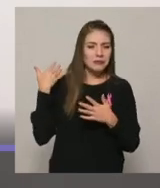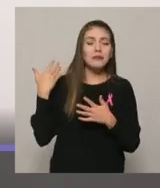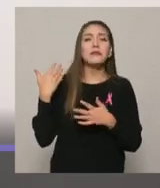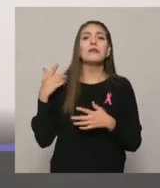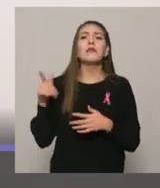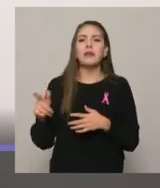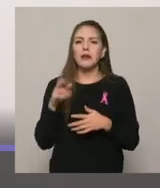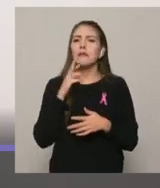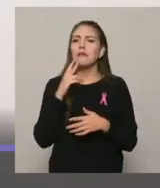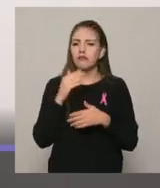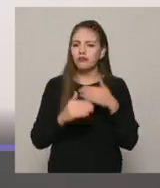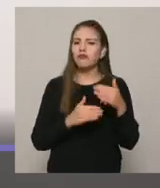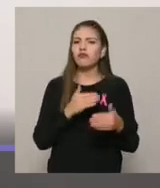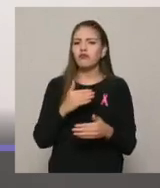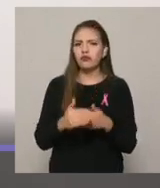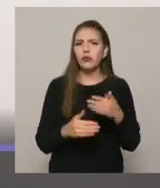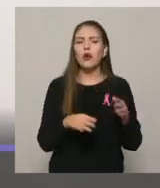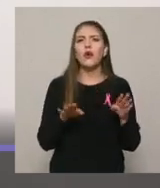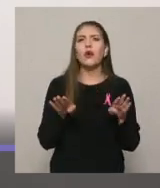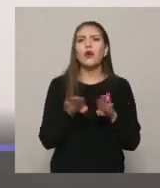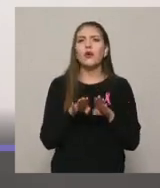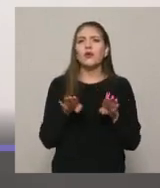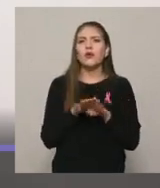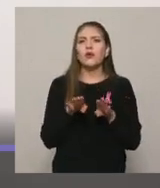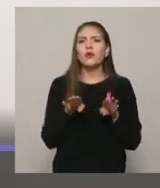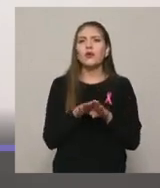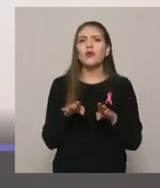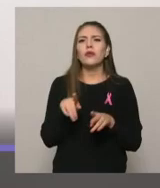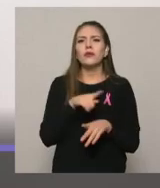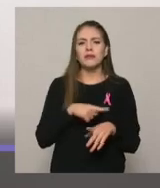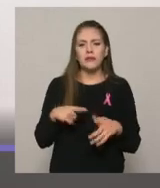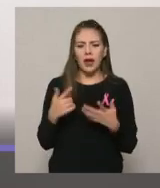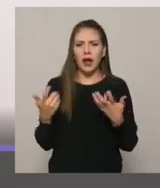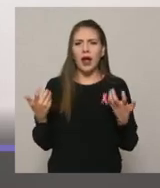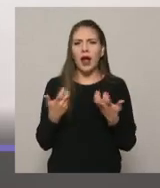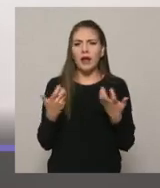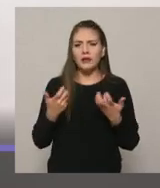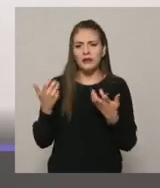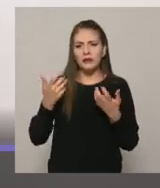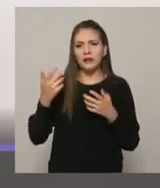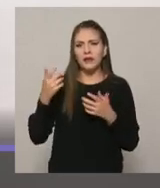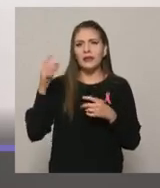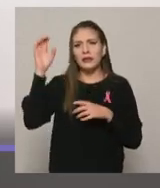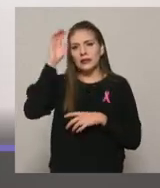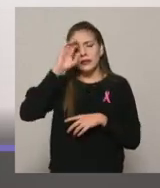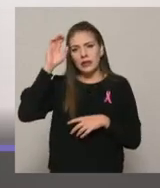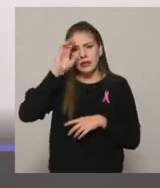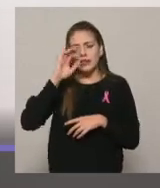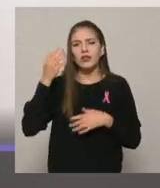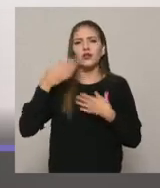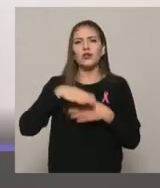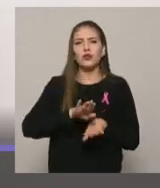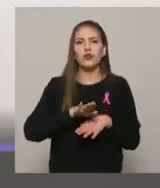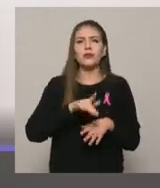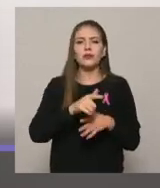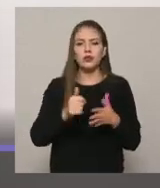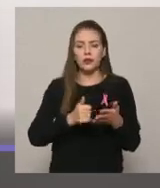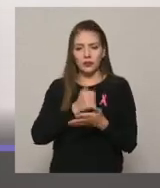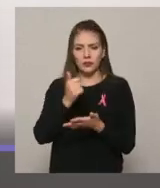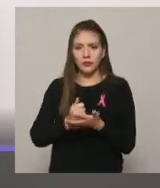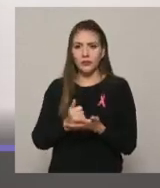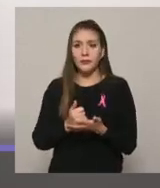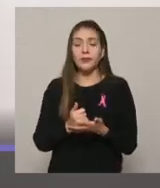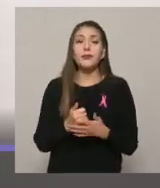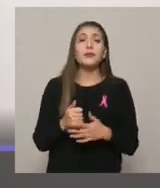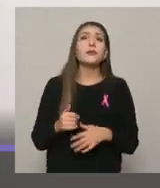a la manera como se ha ido haciendo presente la ciencia en las políticas públicas en las ciudades. Porque, por ejemplo,